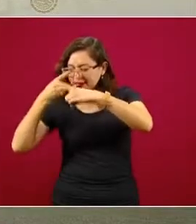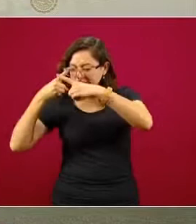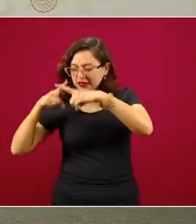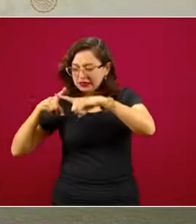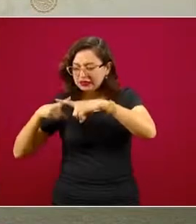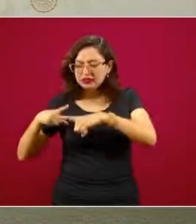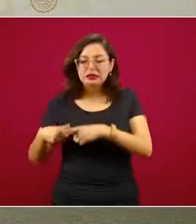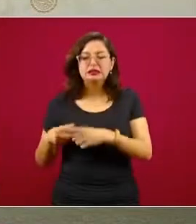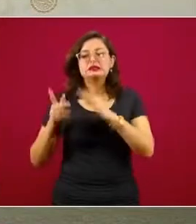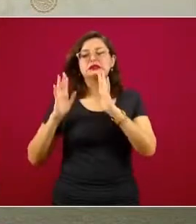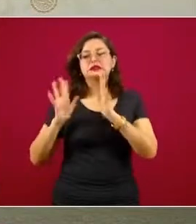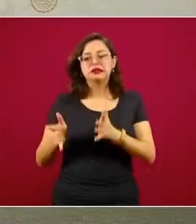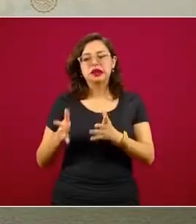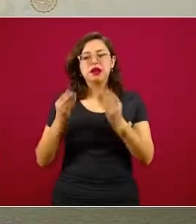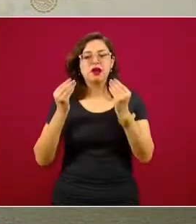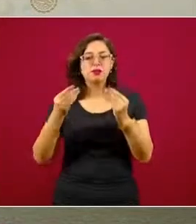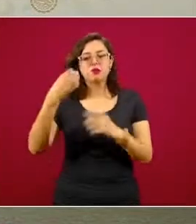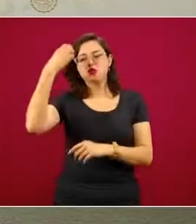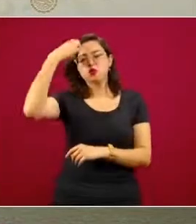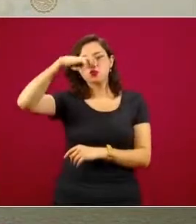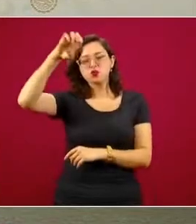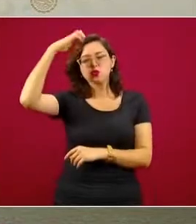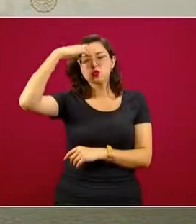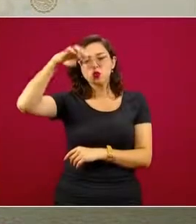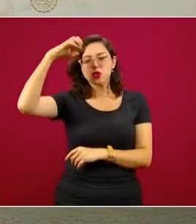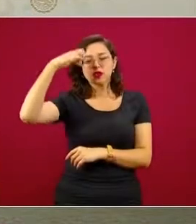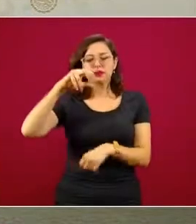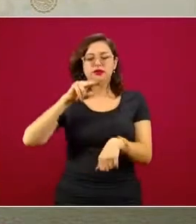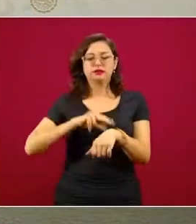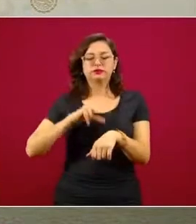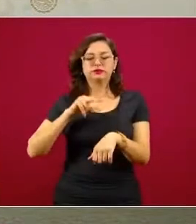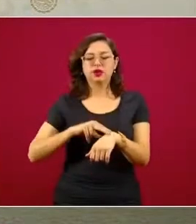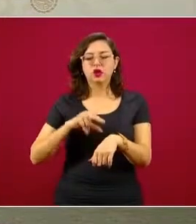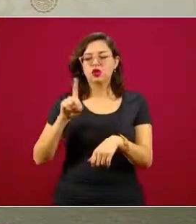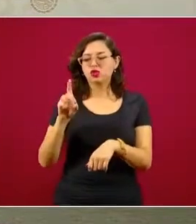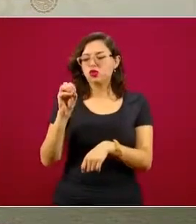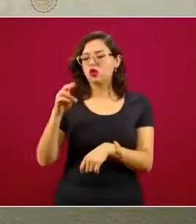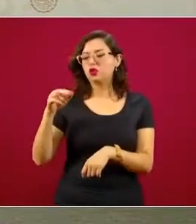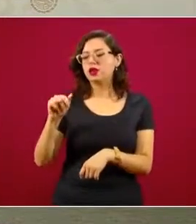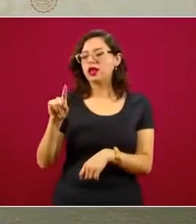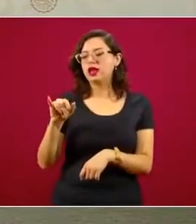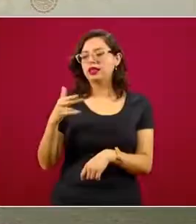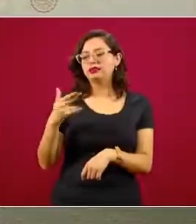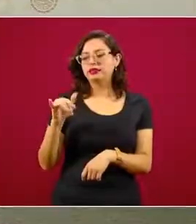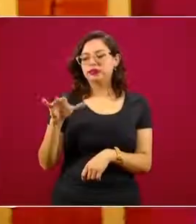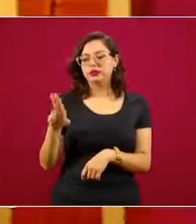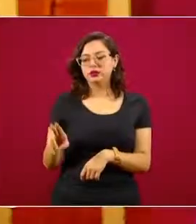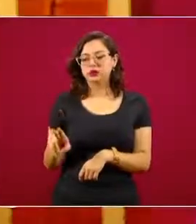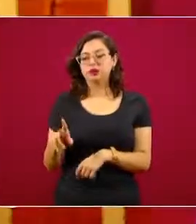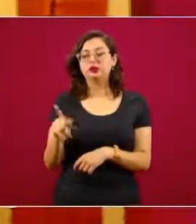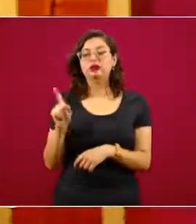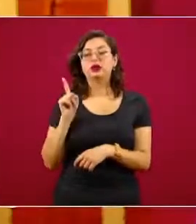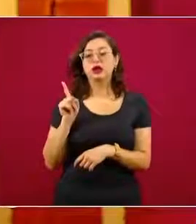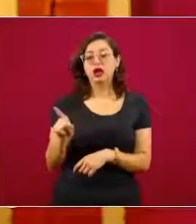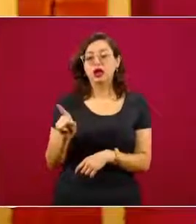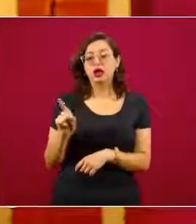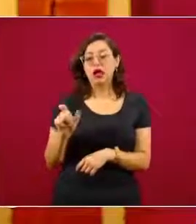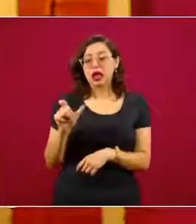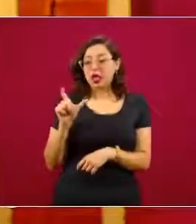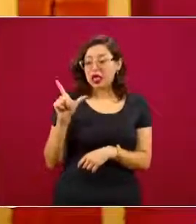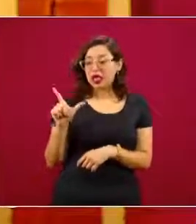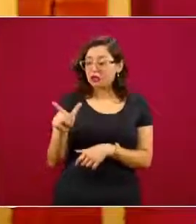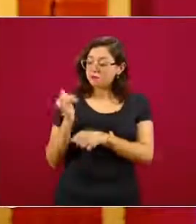se tiene mucha experiencia en el instituto, específicamente el doctor Tonatiuh Barrientos. Ha hecho